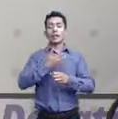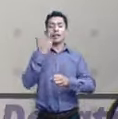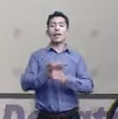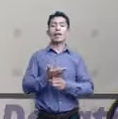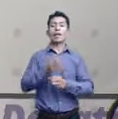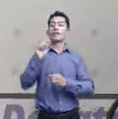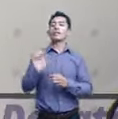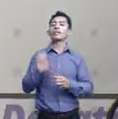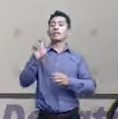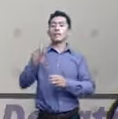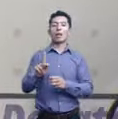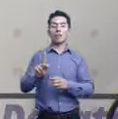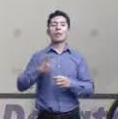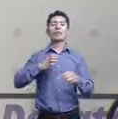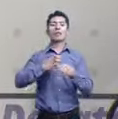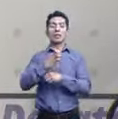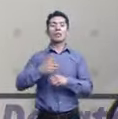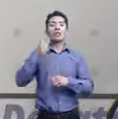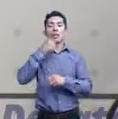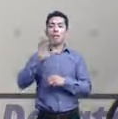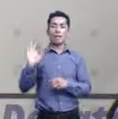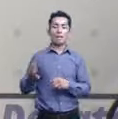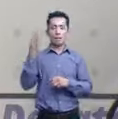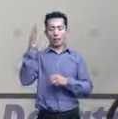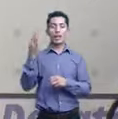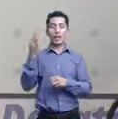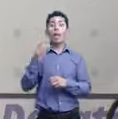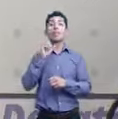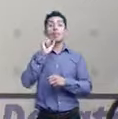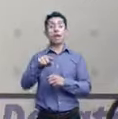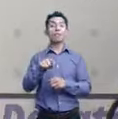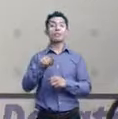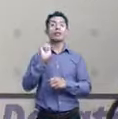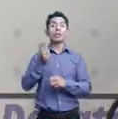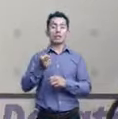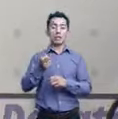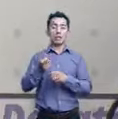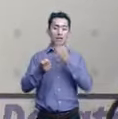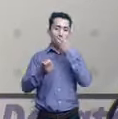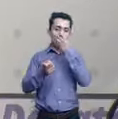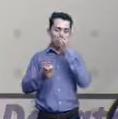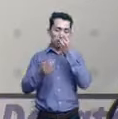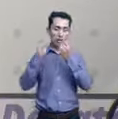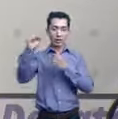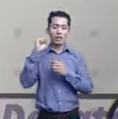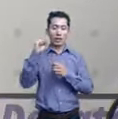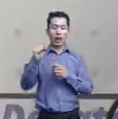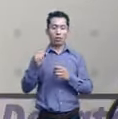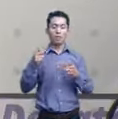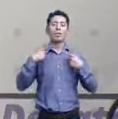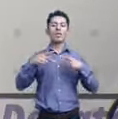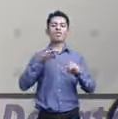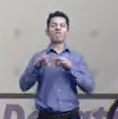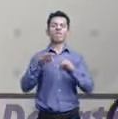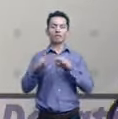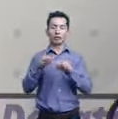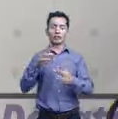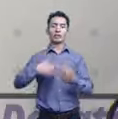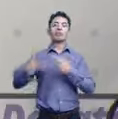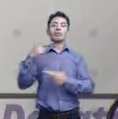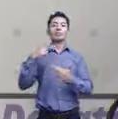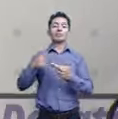de Educación Pública Estatal, de la Federal e incluso con el Sindicato de Trabajadores en la